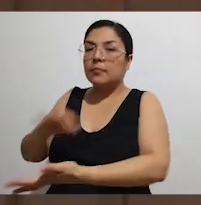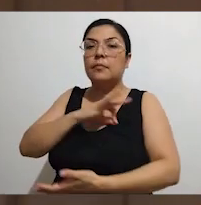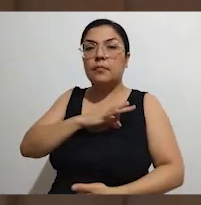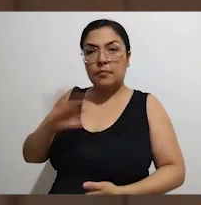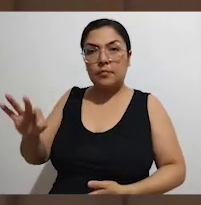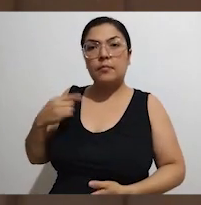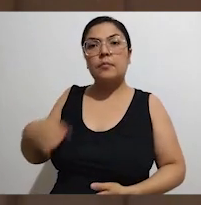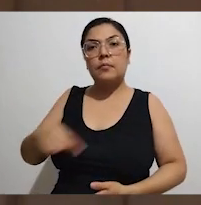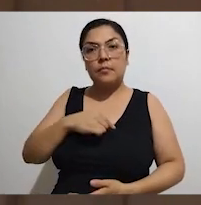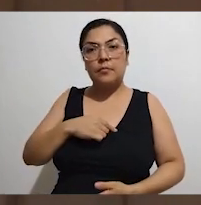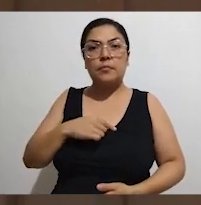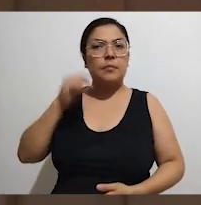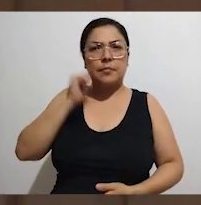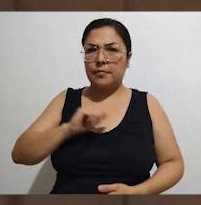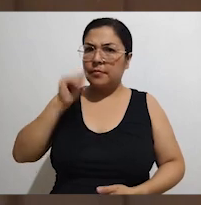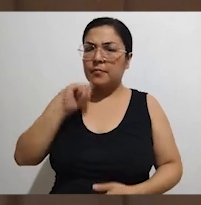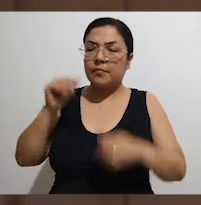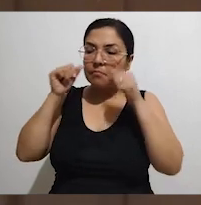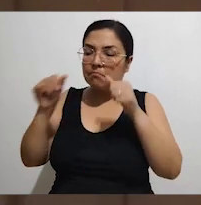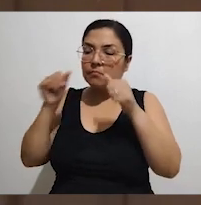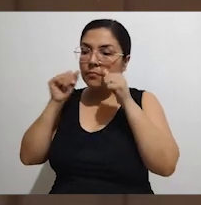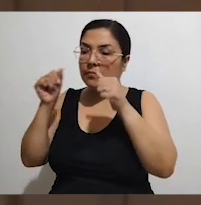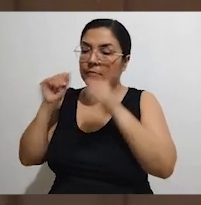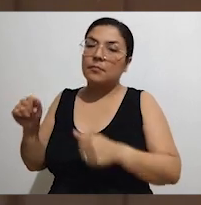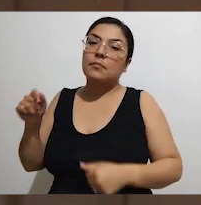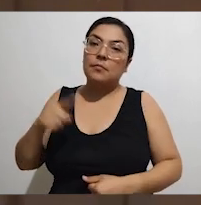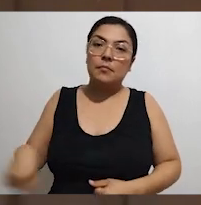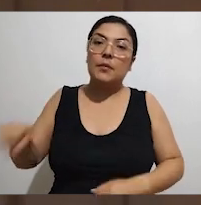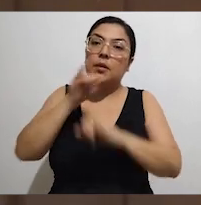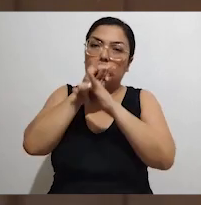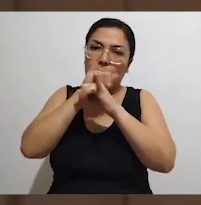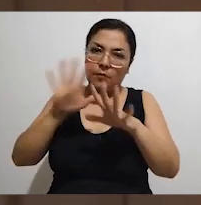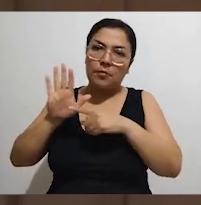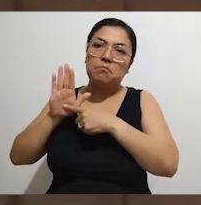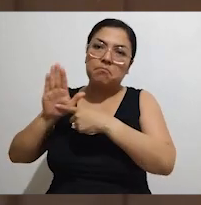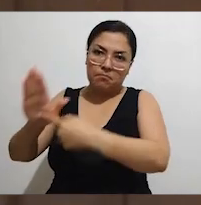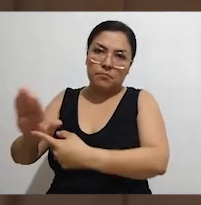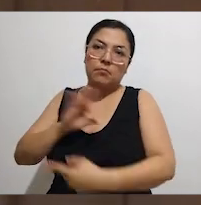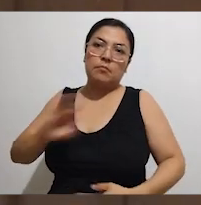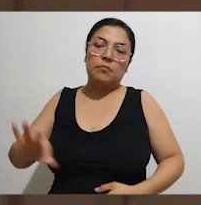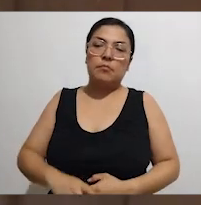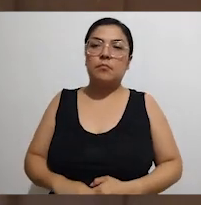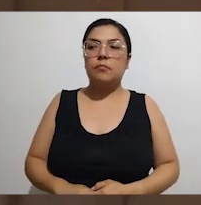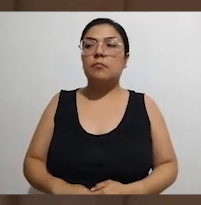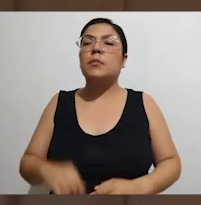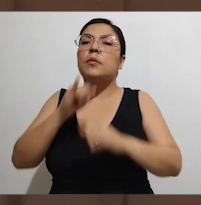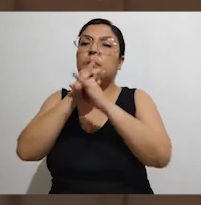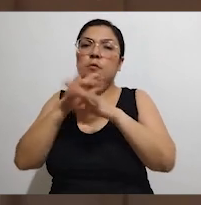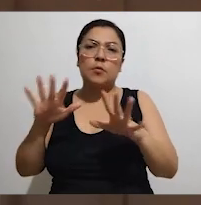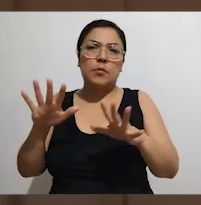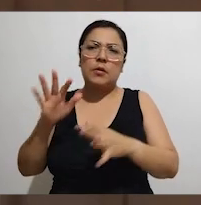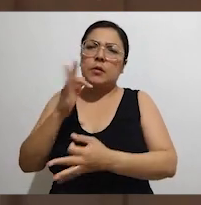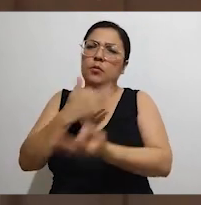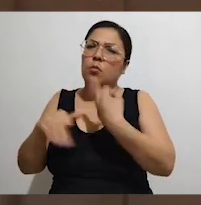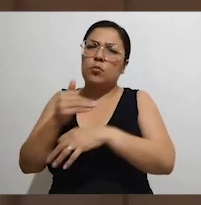las atenciones debidas y darles la información que así fuera necesaria darle. También esta información estuvo disponible para